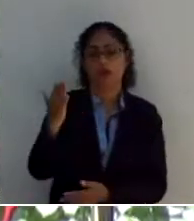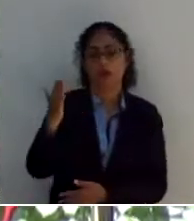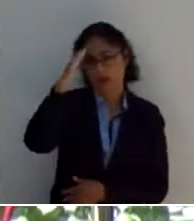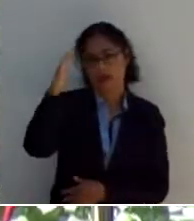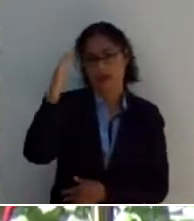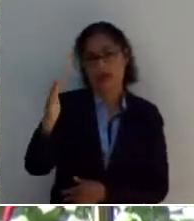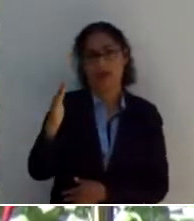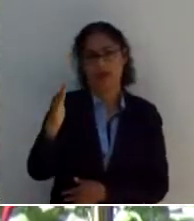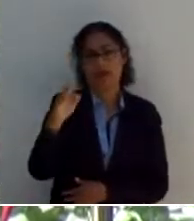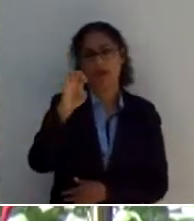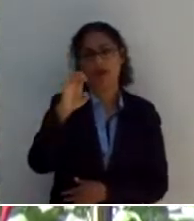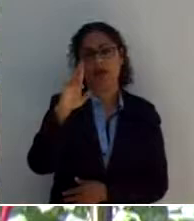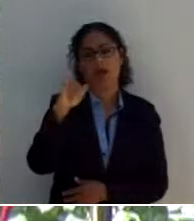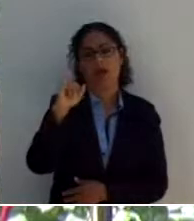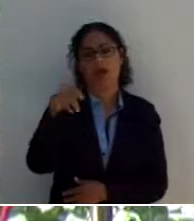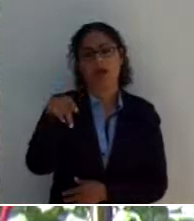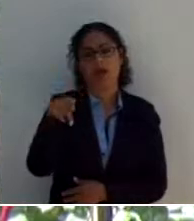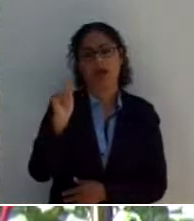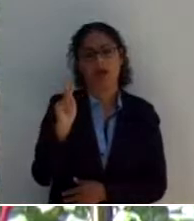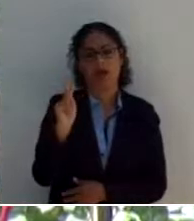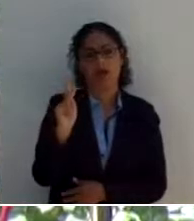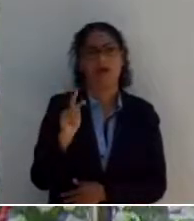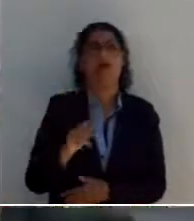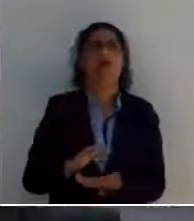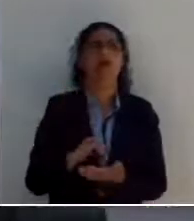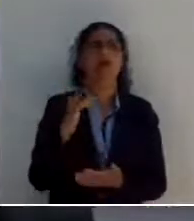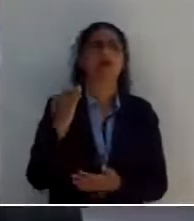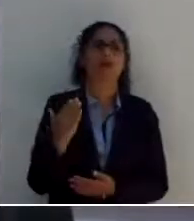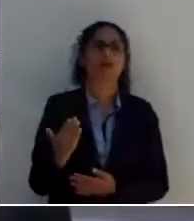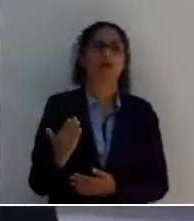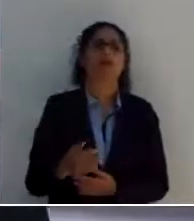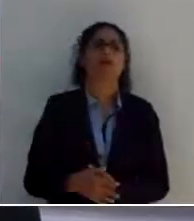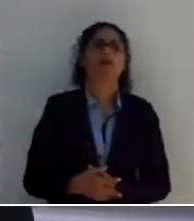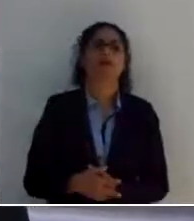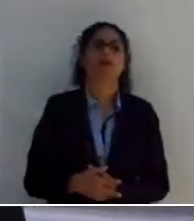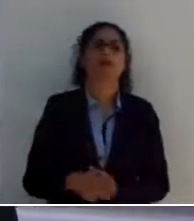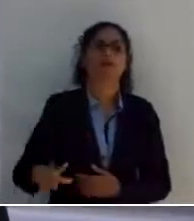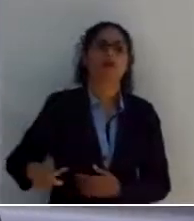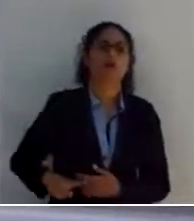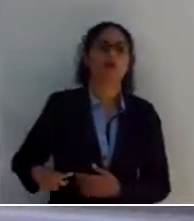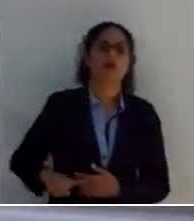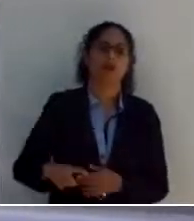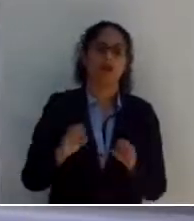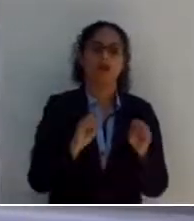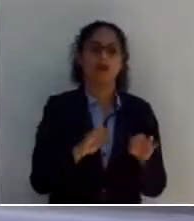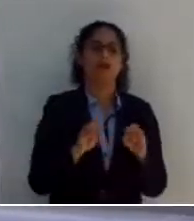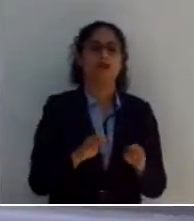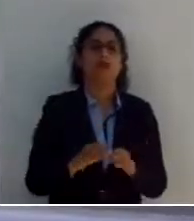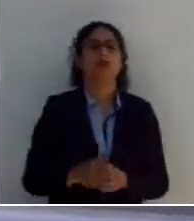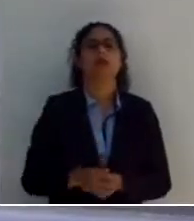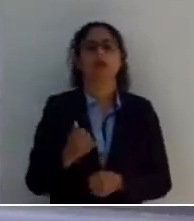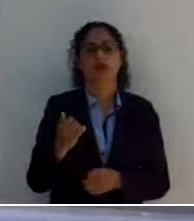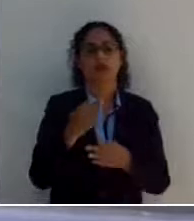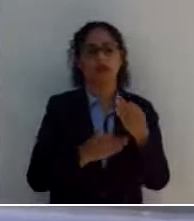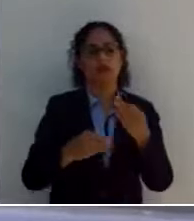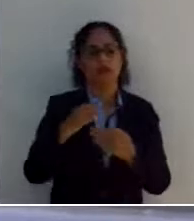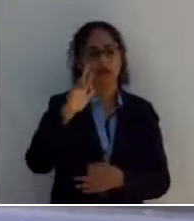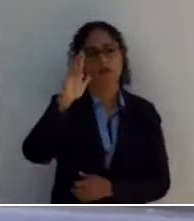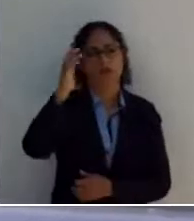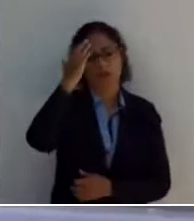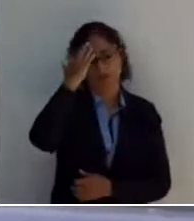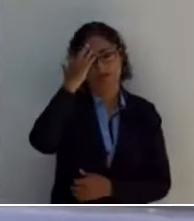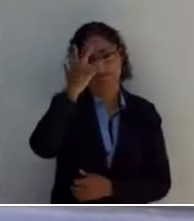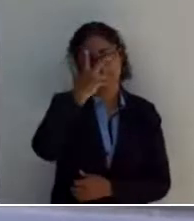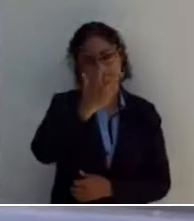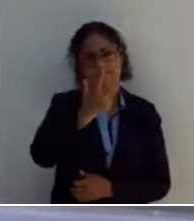Eric, el jefe de la oficina del gobernador, y a todos, mi reconocimiento